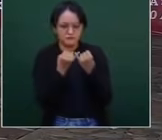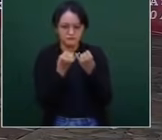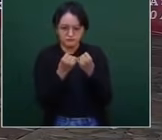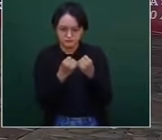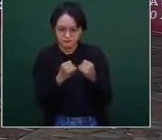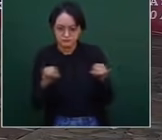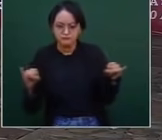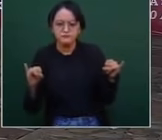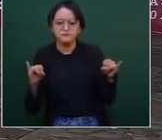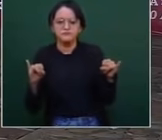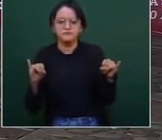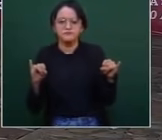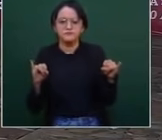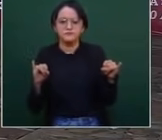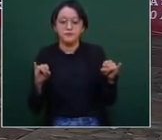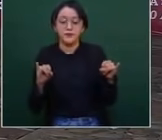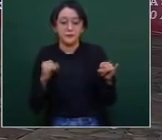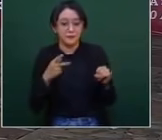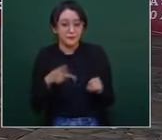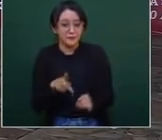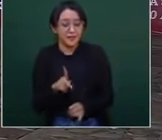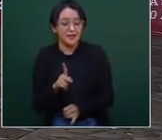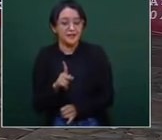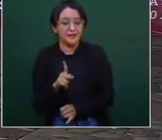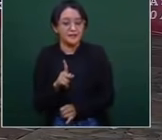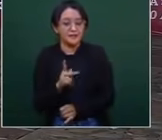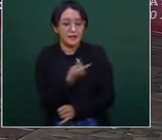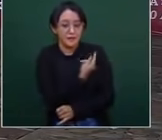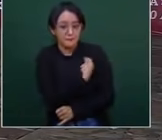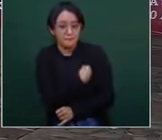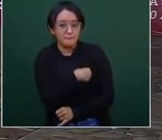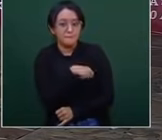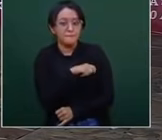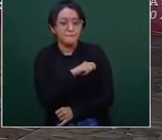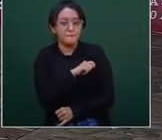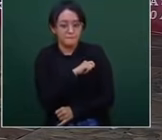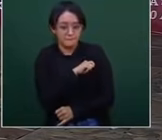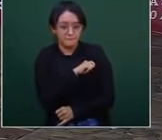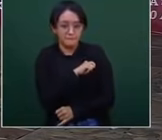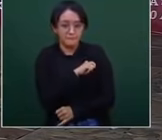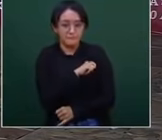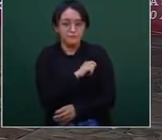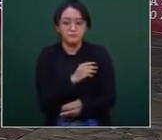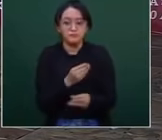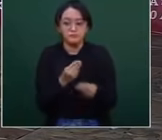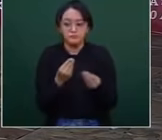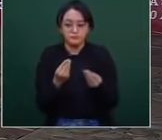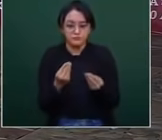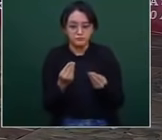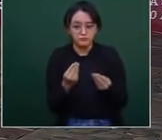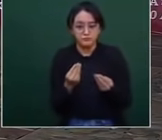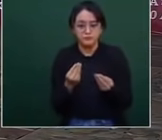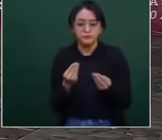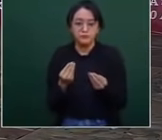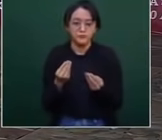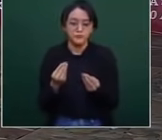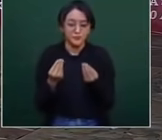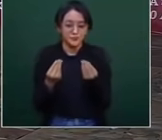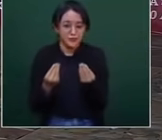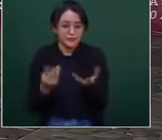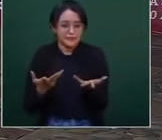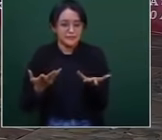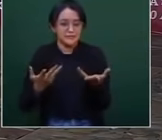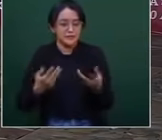los españoles seguían manteniendo mucha influencia en la vida pública y en la